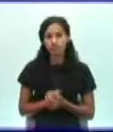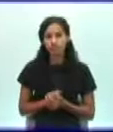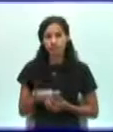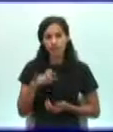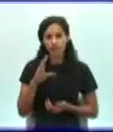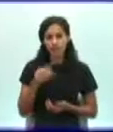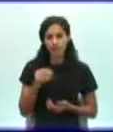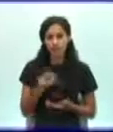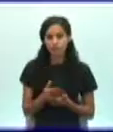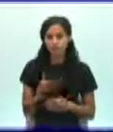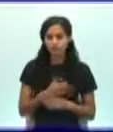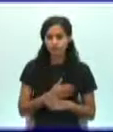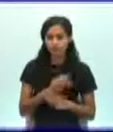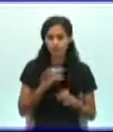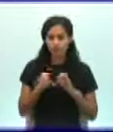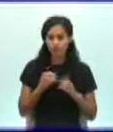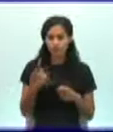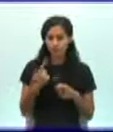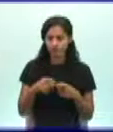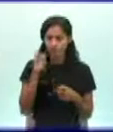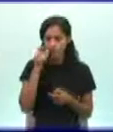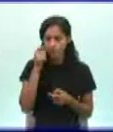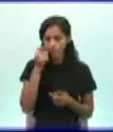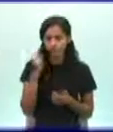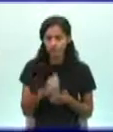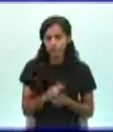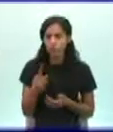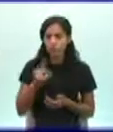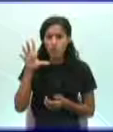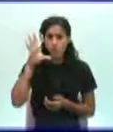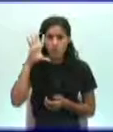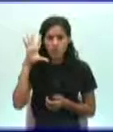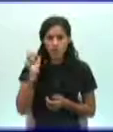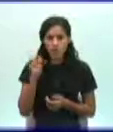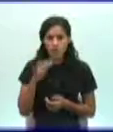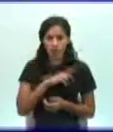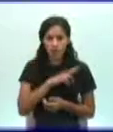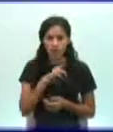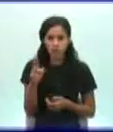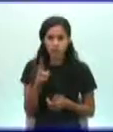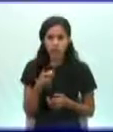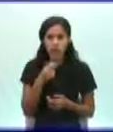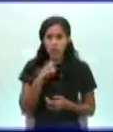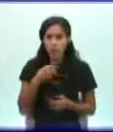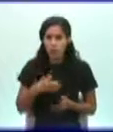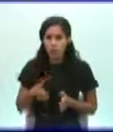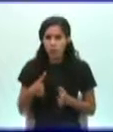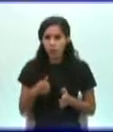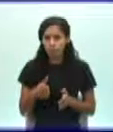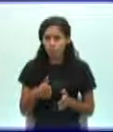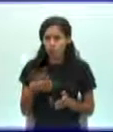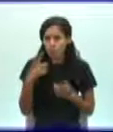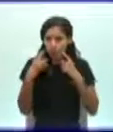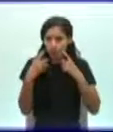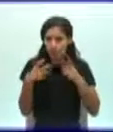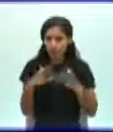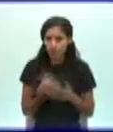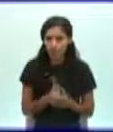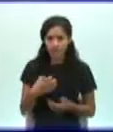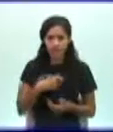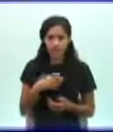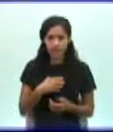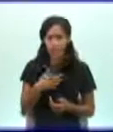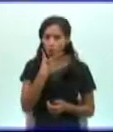decía en la conversación con Frei Beto, y los que no entienden que en una revolución la moral es el factor fundamental,